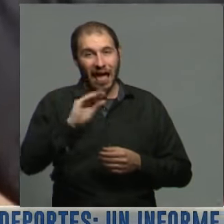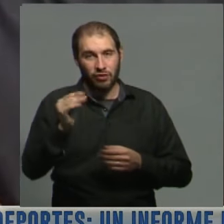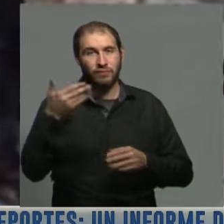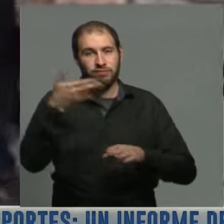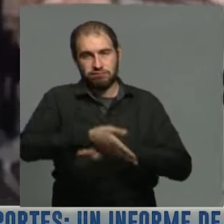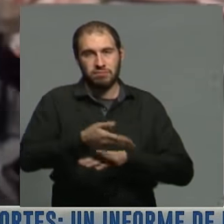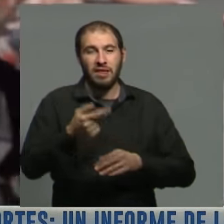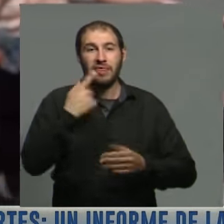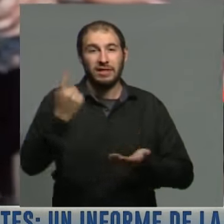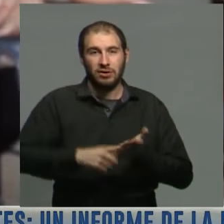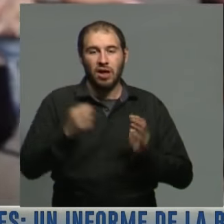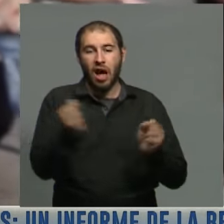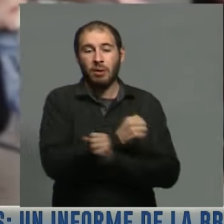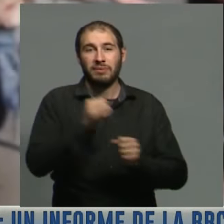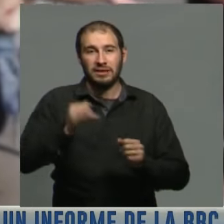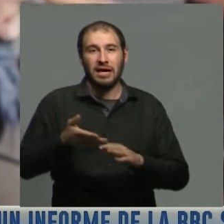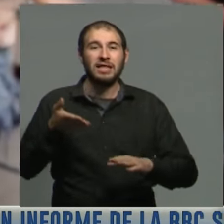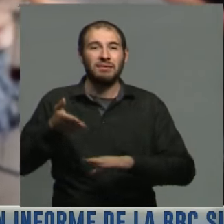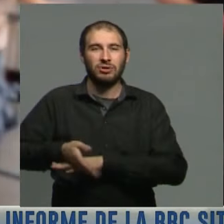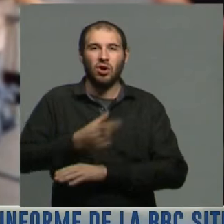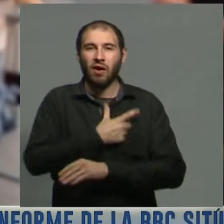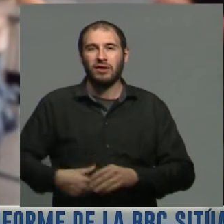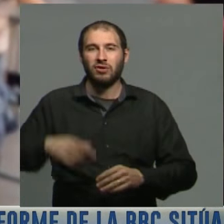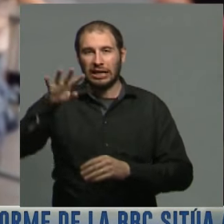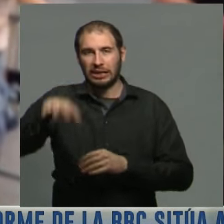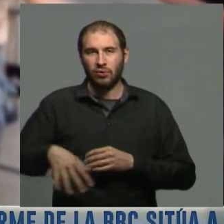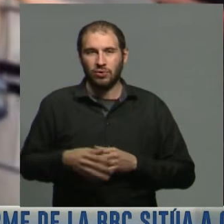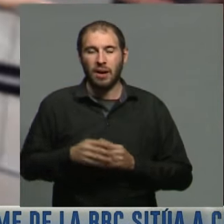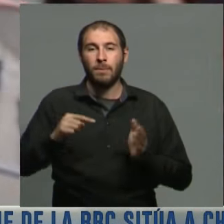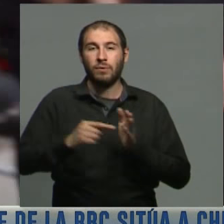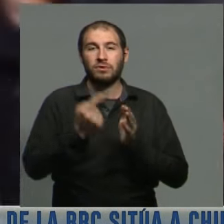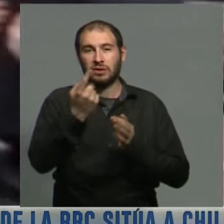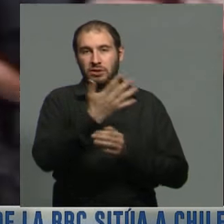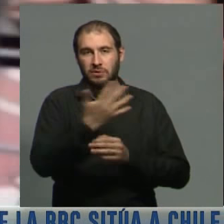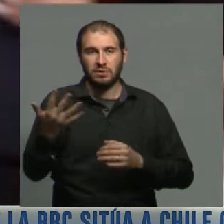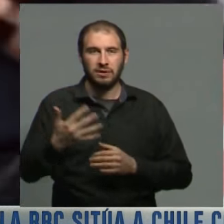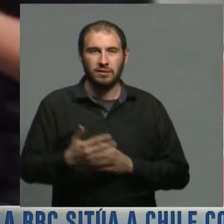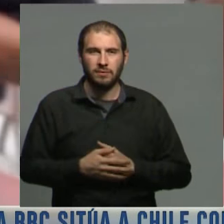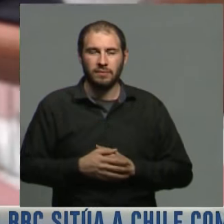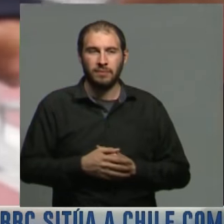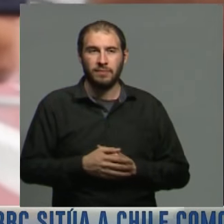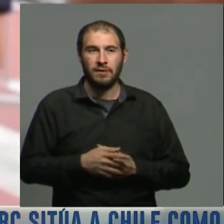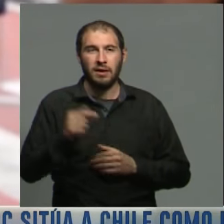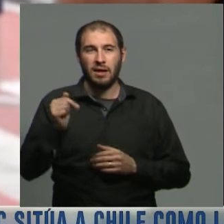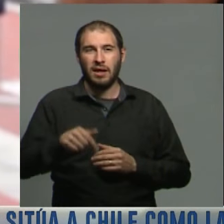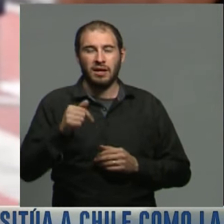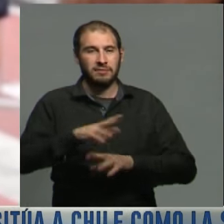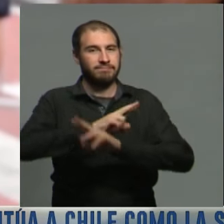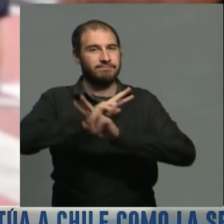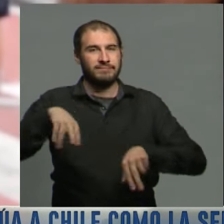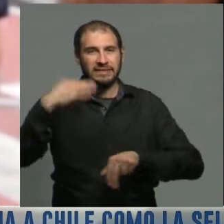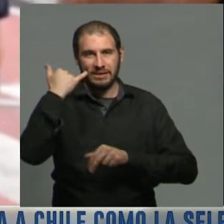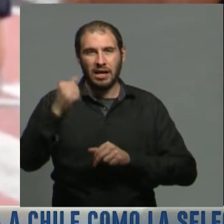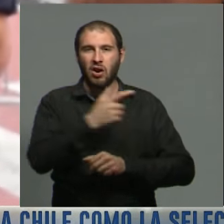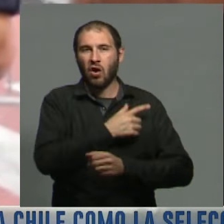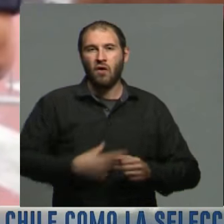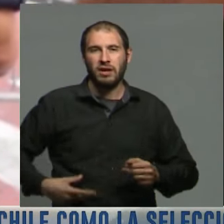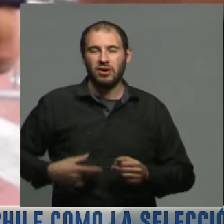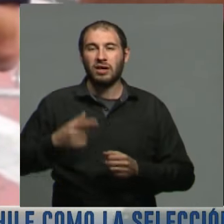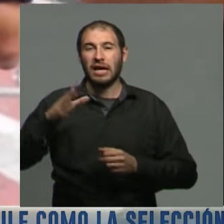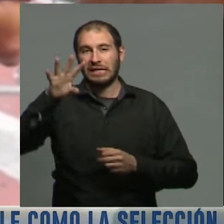aprobado las medidas de la intervención del autogobierno de Cataluña con el artículo 155, ya ha cesado definitivamente al gobierno